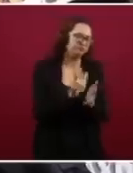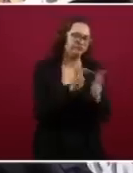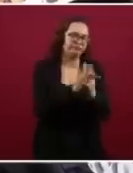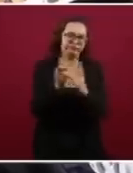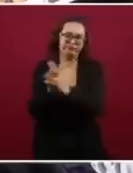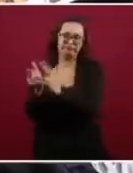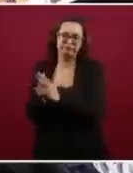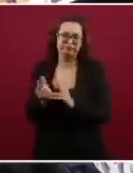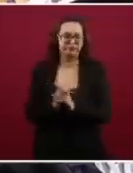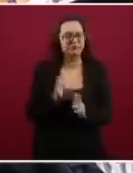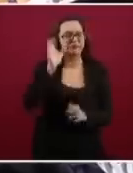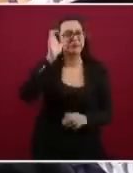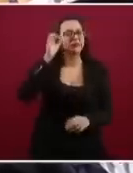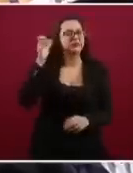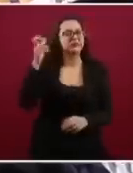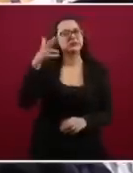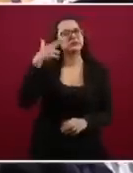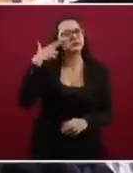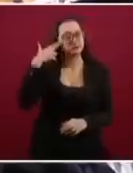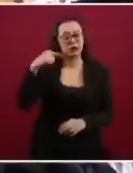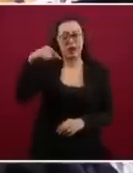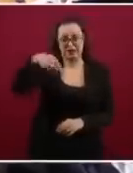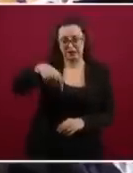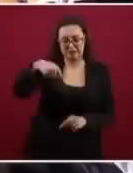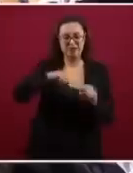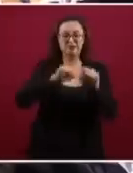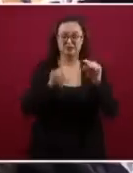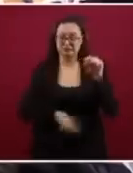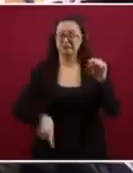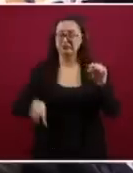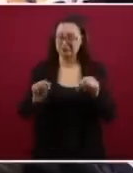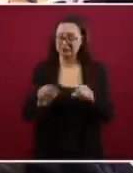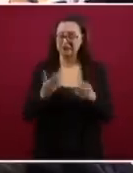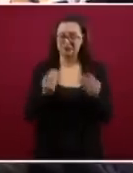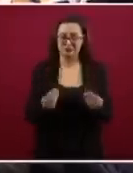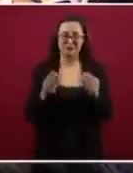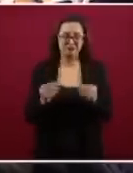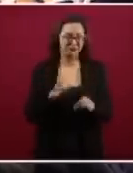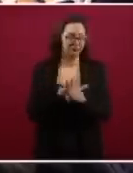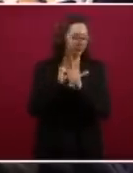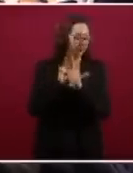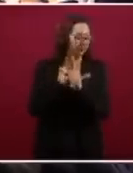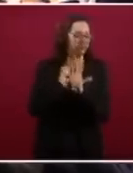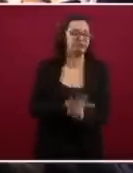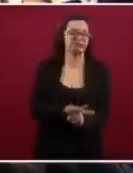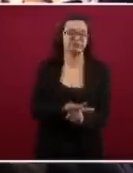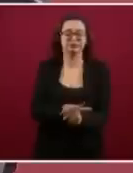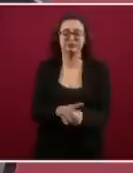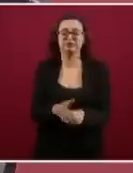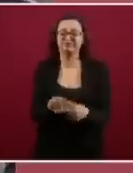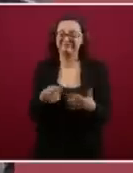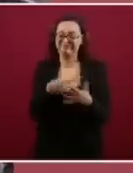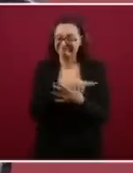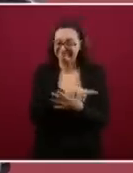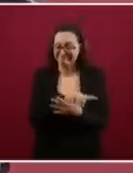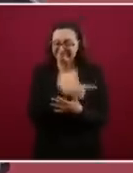ciudadanos chinos en nuestro país. Todo esto lo tenemos